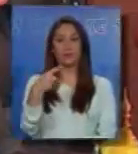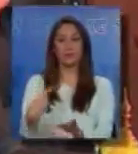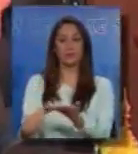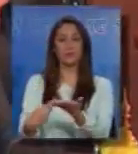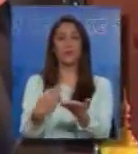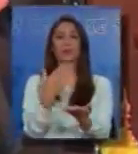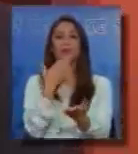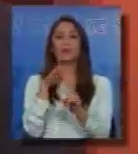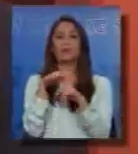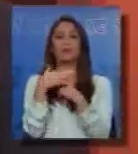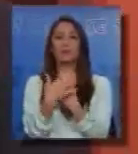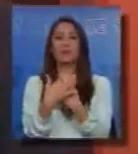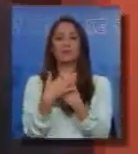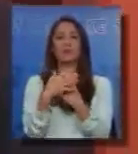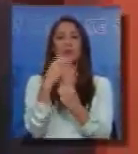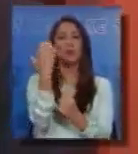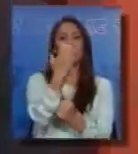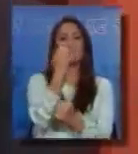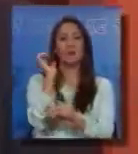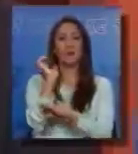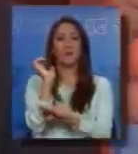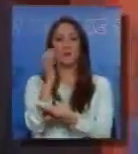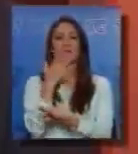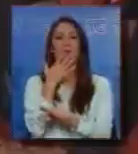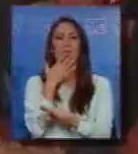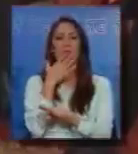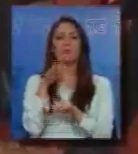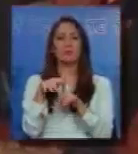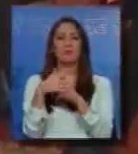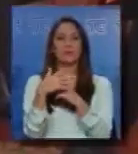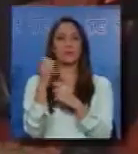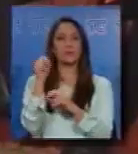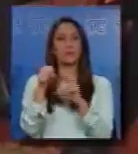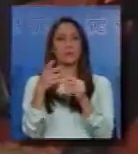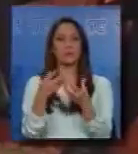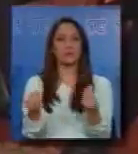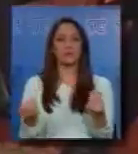también la situación comercial en la frontera colombo-ecuatoriana. Cristian Hidalgo, TC Televisión.